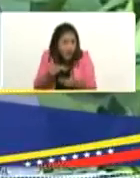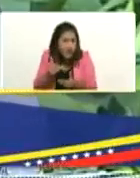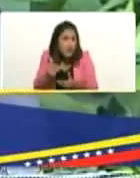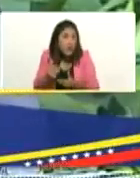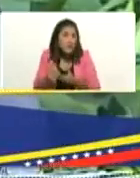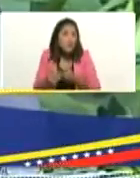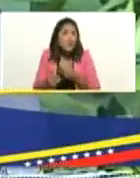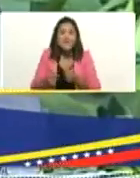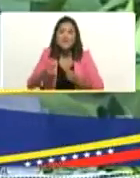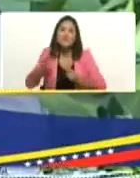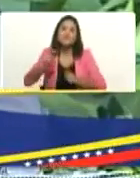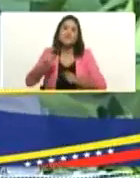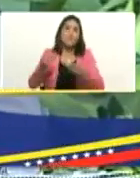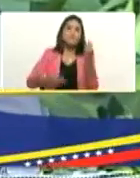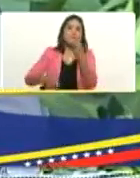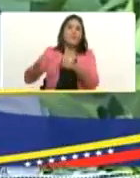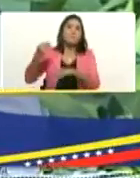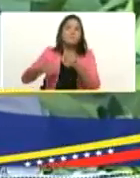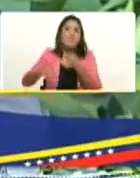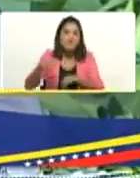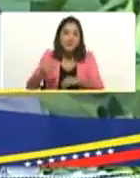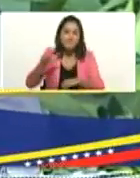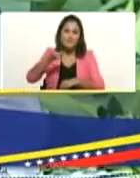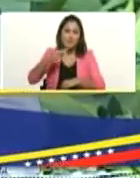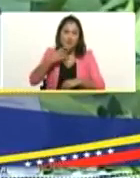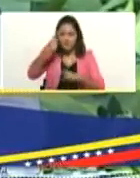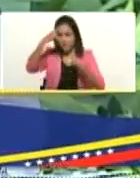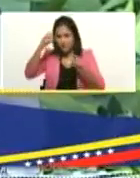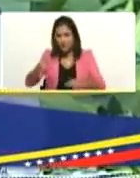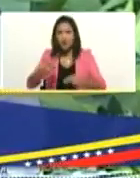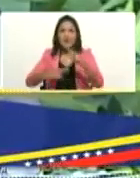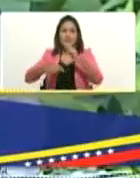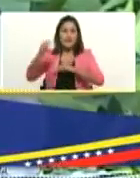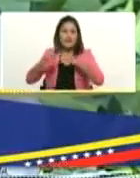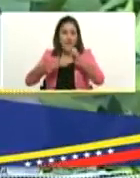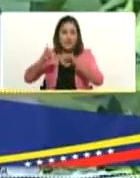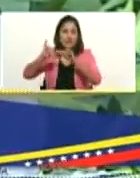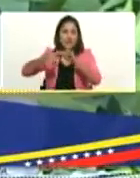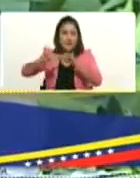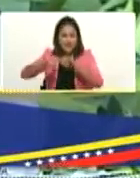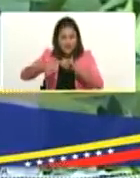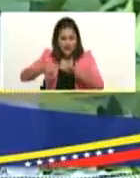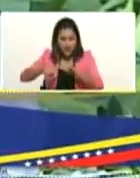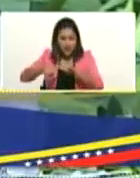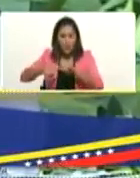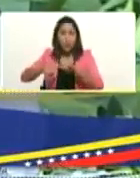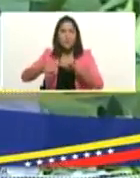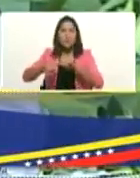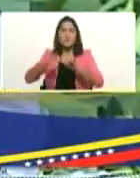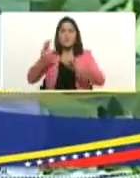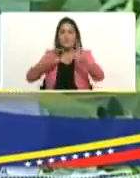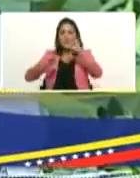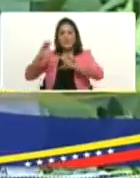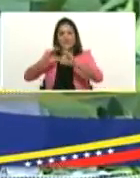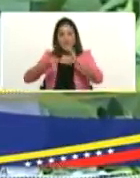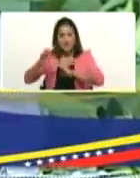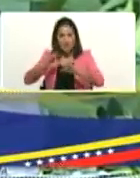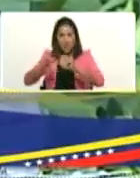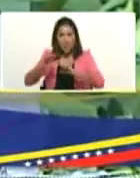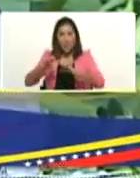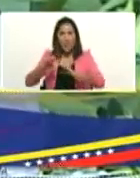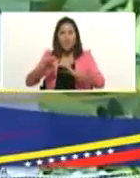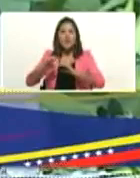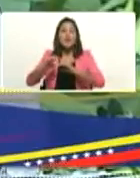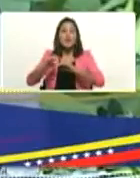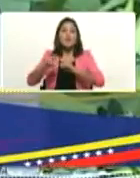la maquinaria de arquitectos, ingenieros, ingenieras, científicos, científicas de la